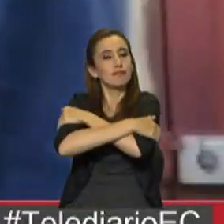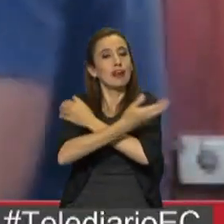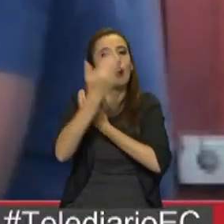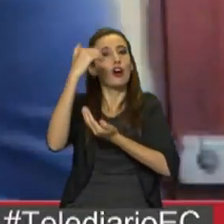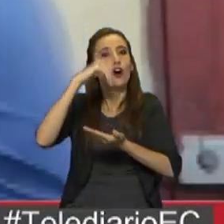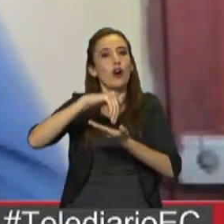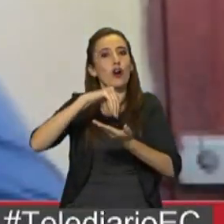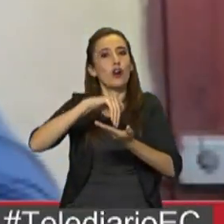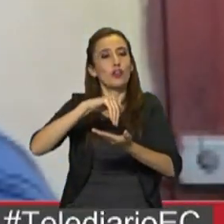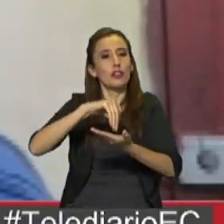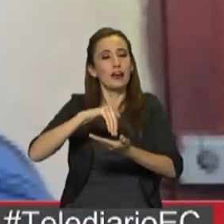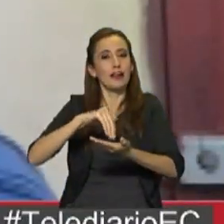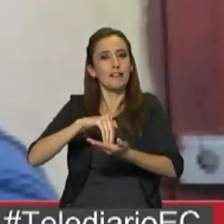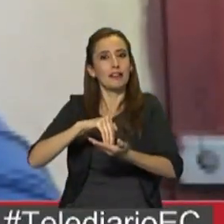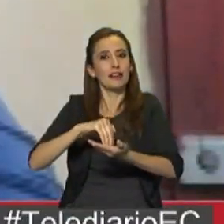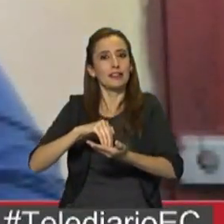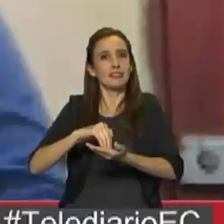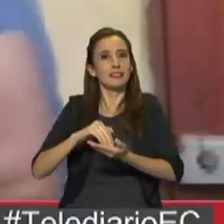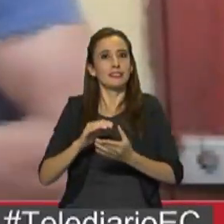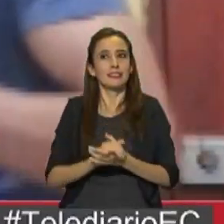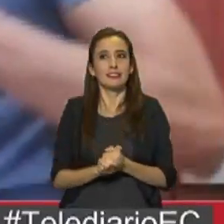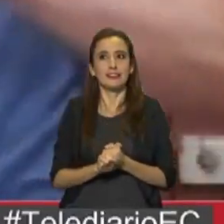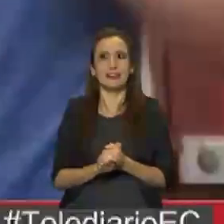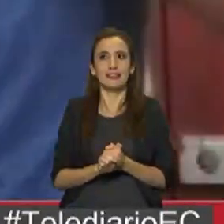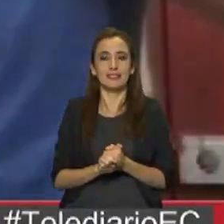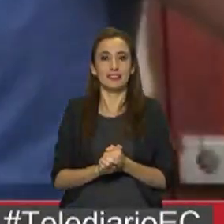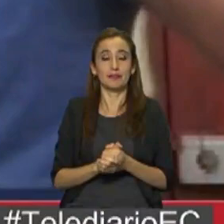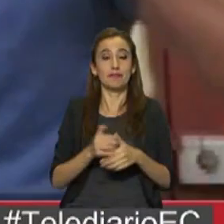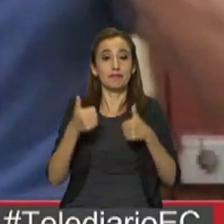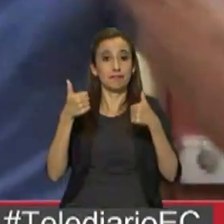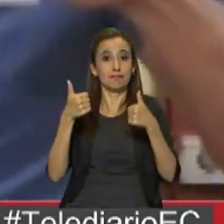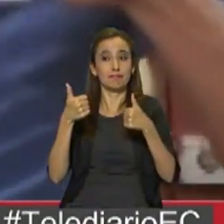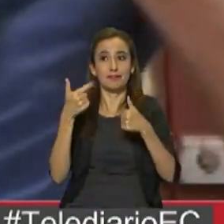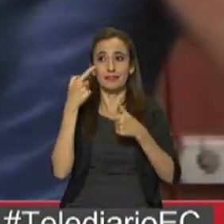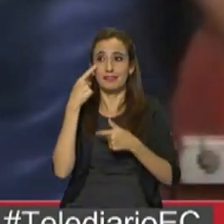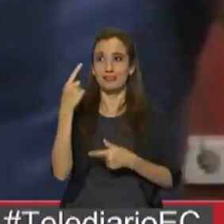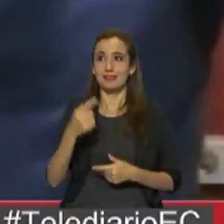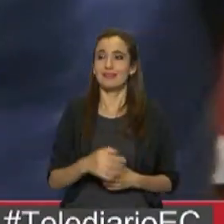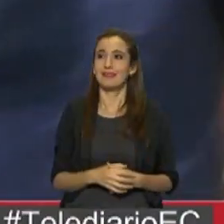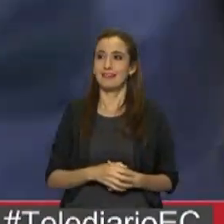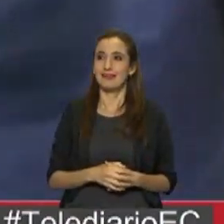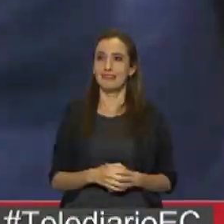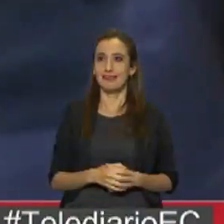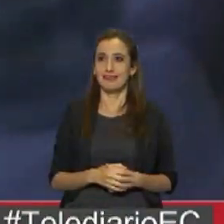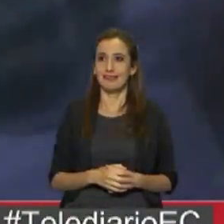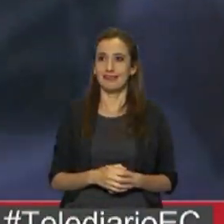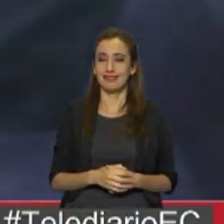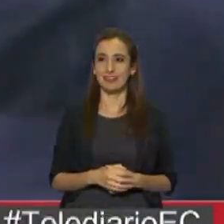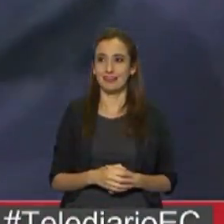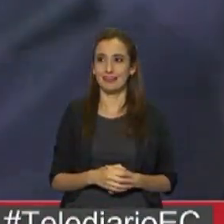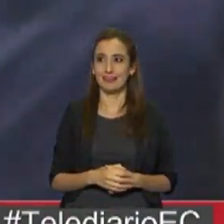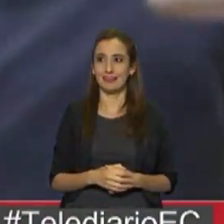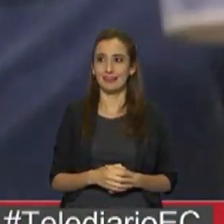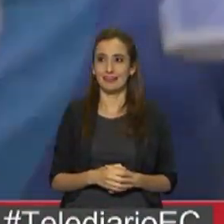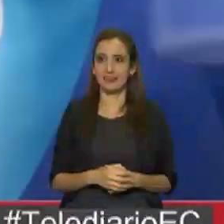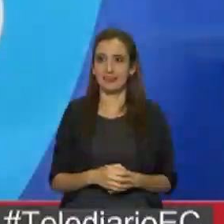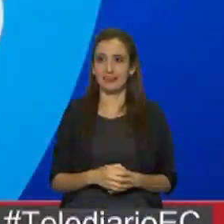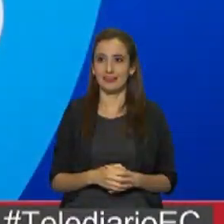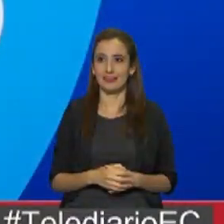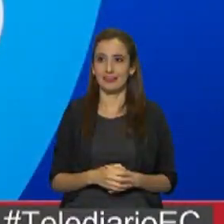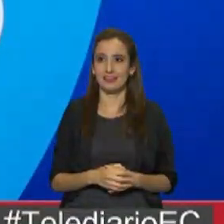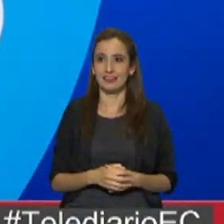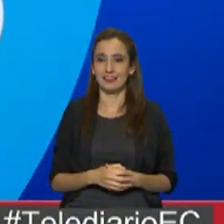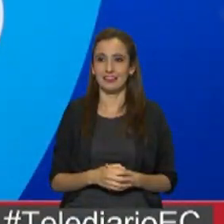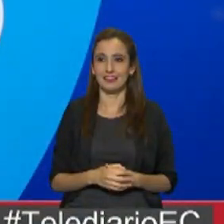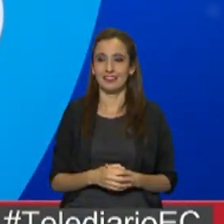nos volveremos a ver un café pendiente nuestro